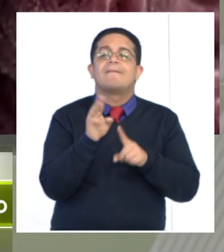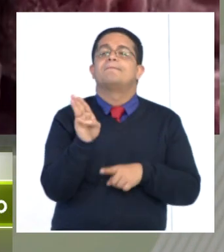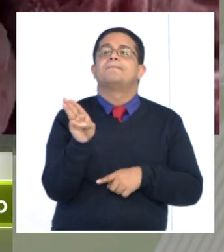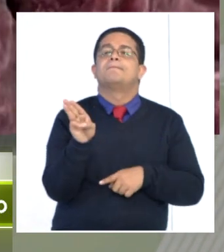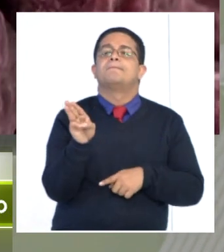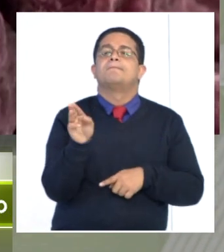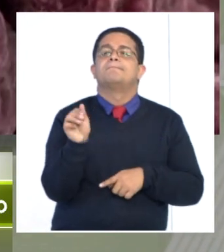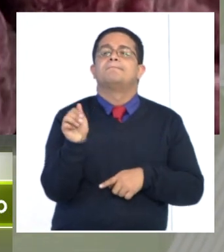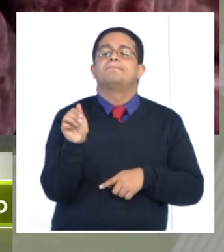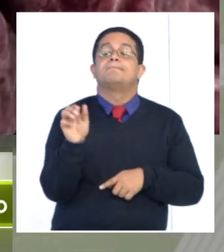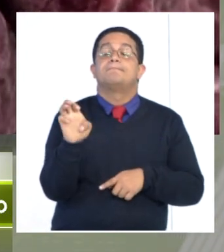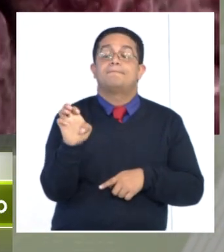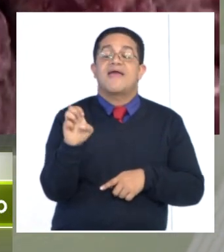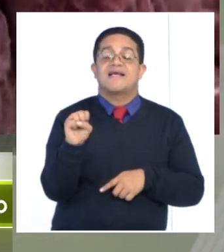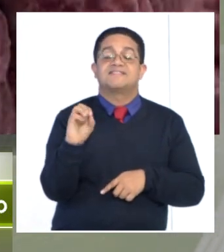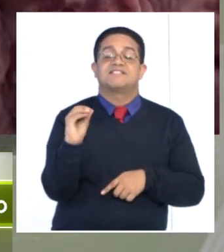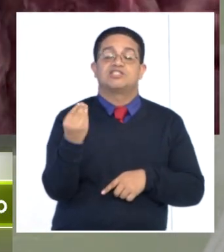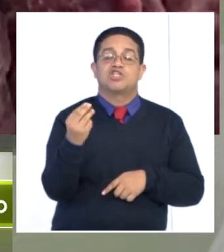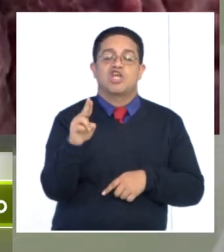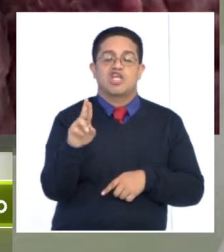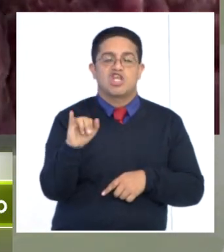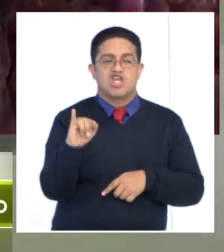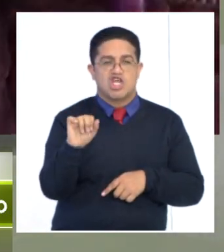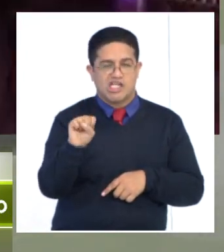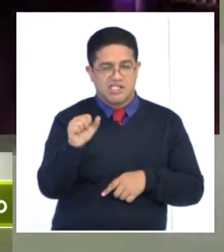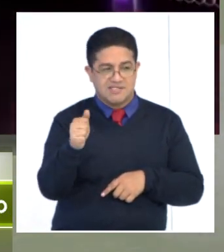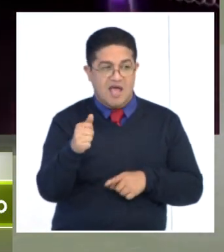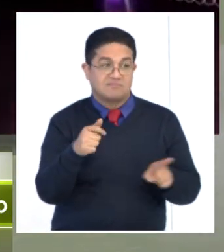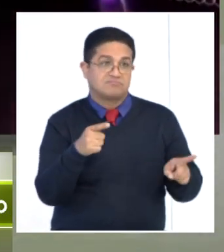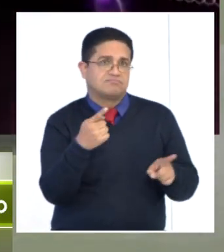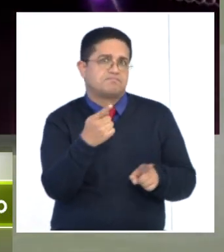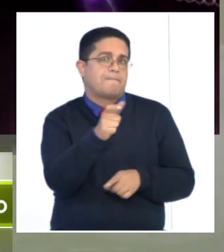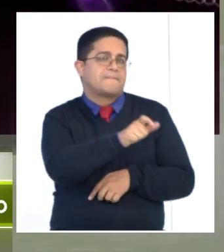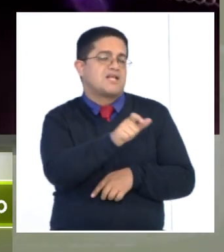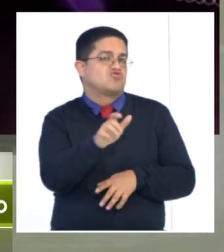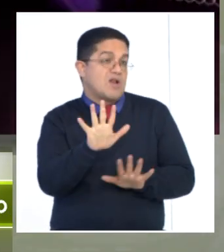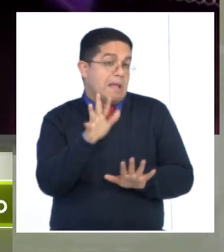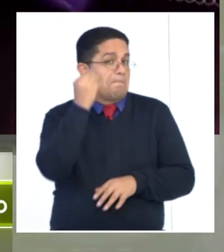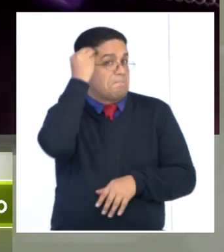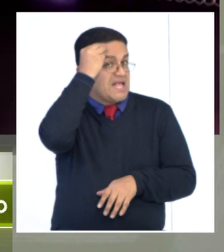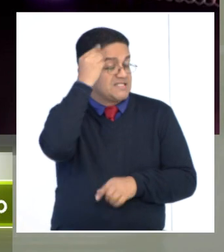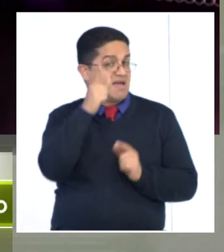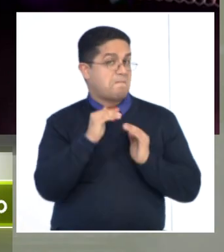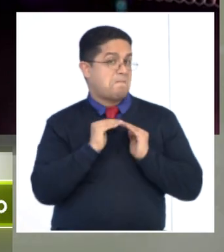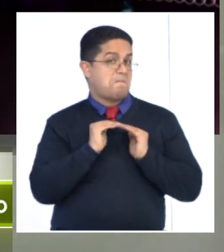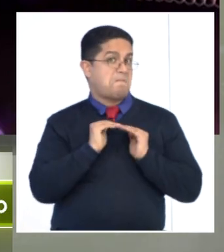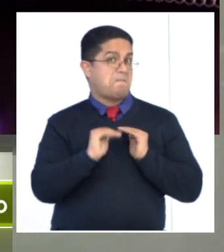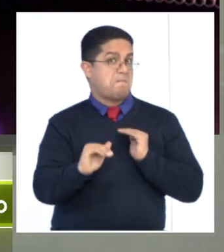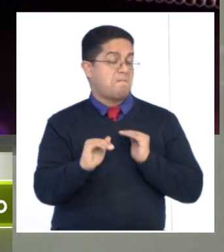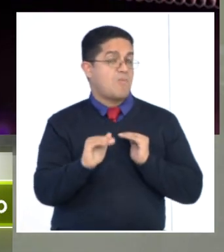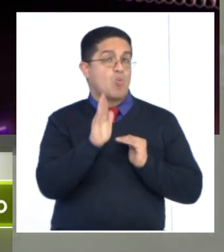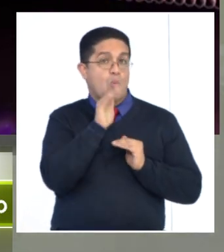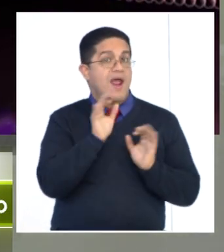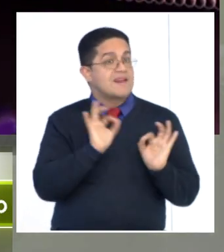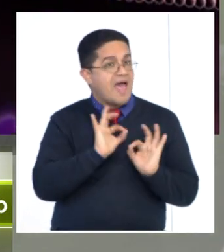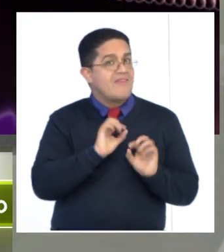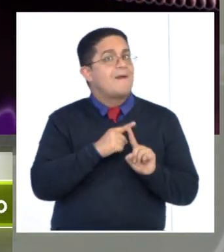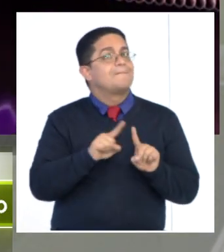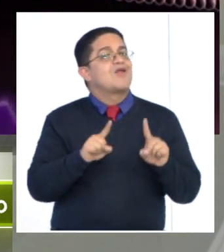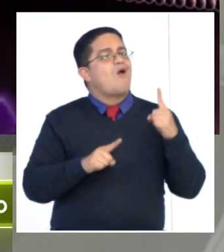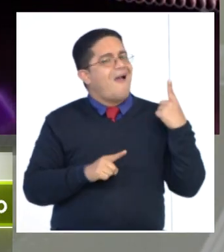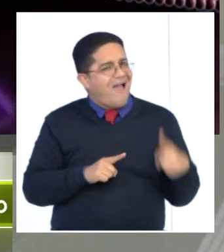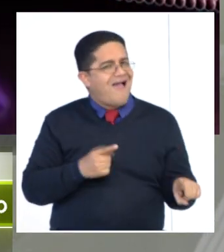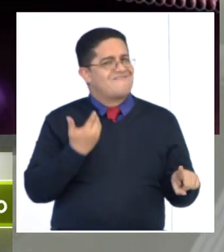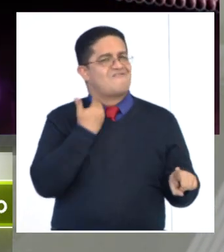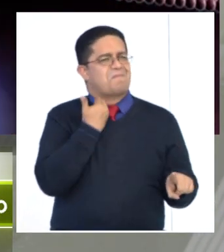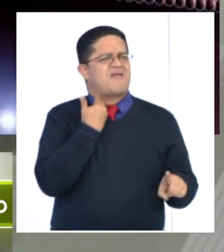Poder diagnosticar a una población que aparentemente no tiene nada porque no tiene ningún síntoma, pero que está enferma. ¿Y